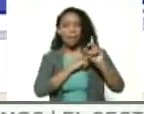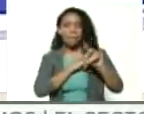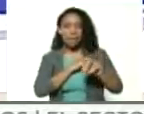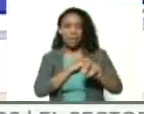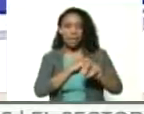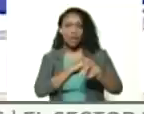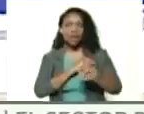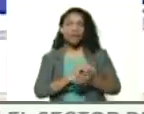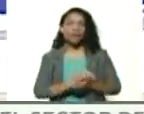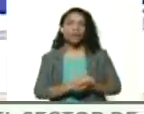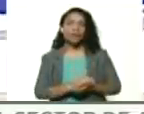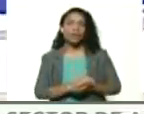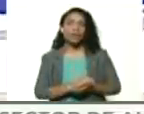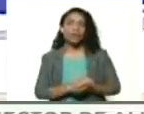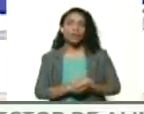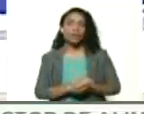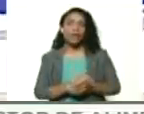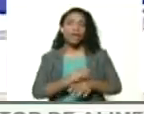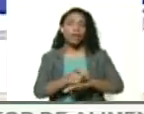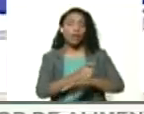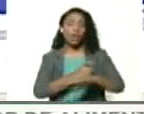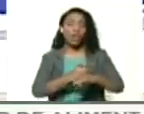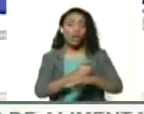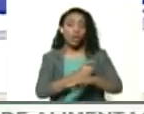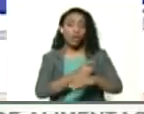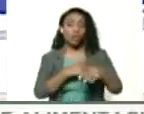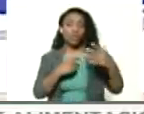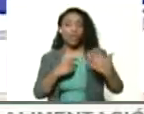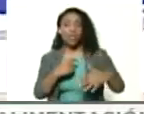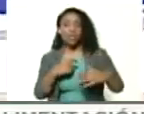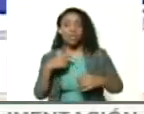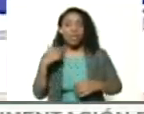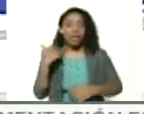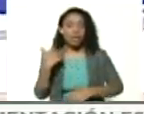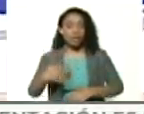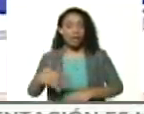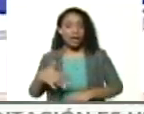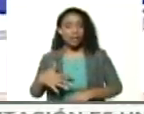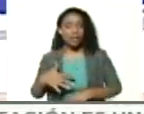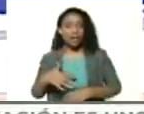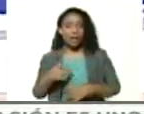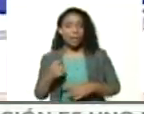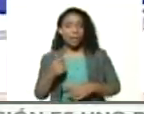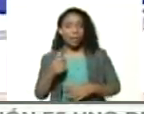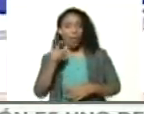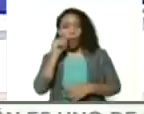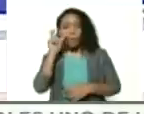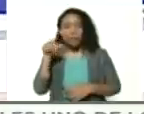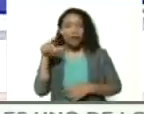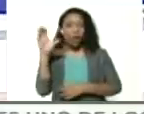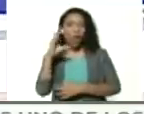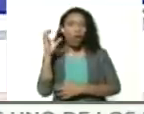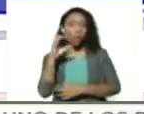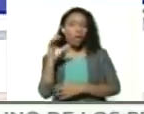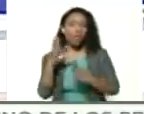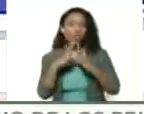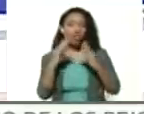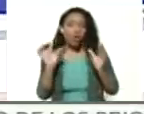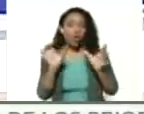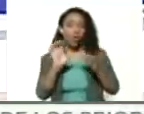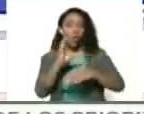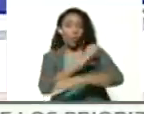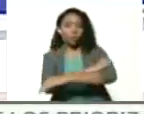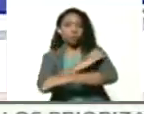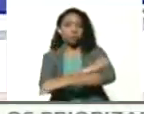José María Aznar de España, y del gobierno de derecha decadente de Andrés Pastrana de Colombia y de toda la oligarquía